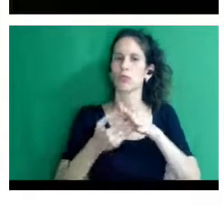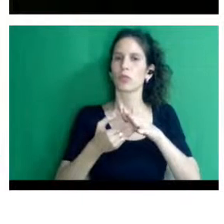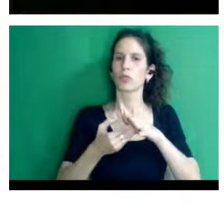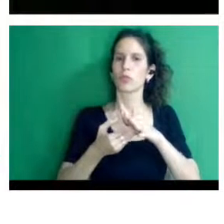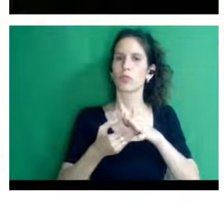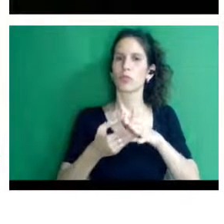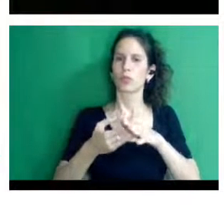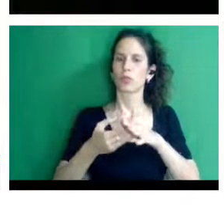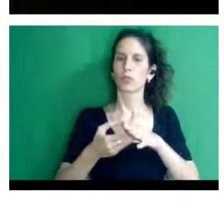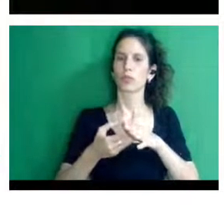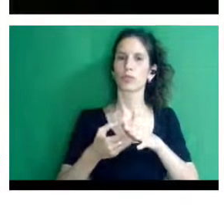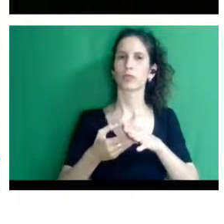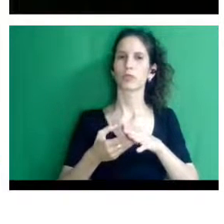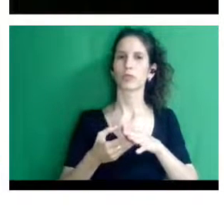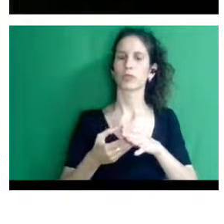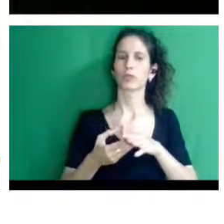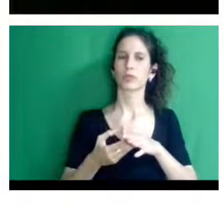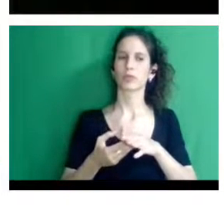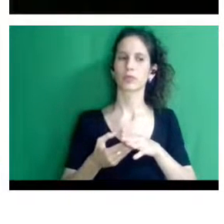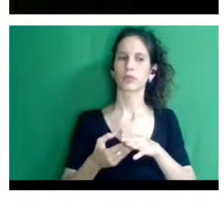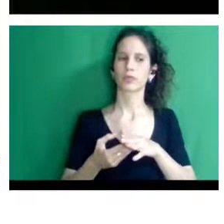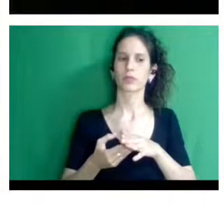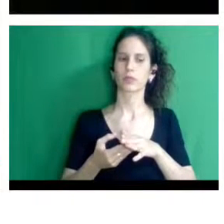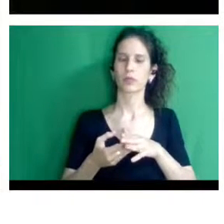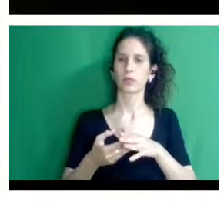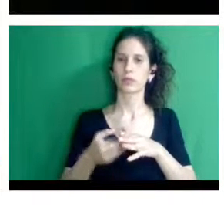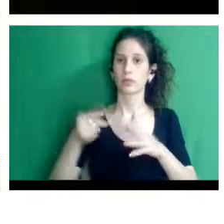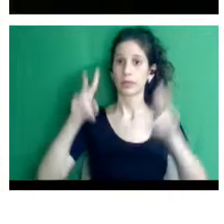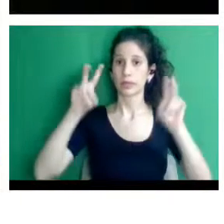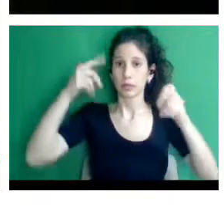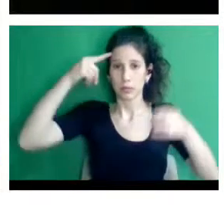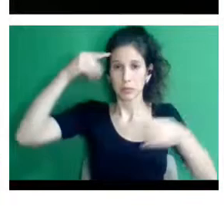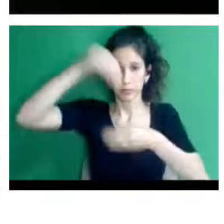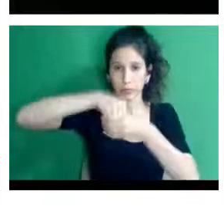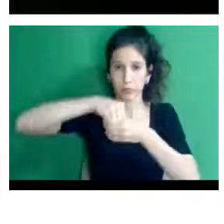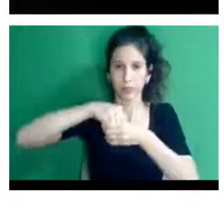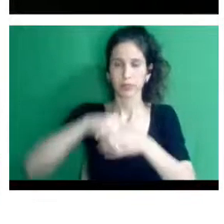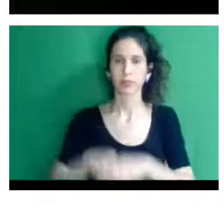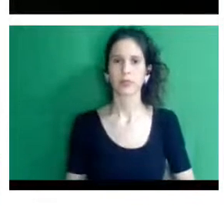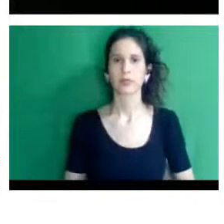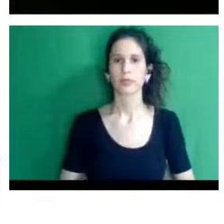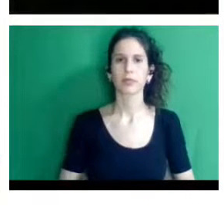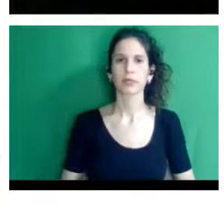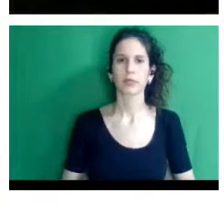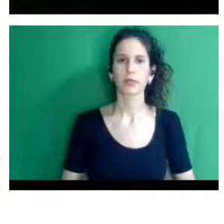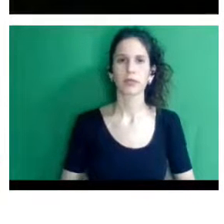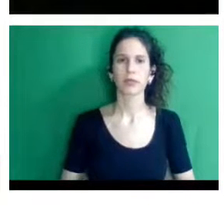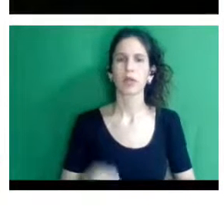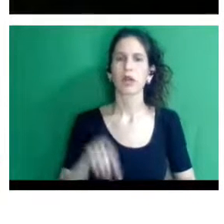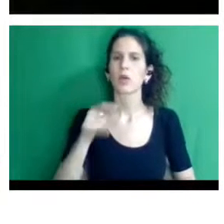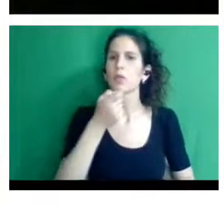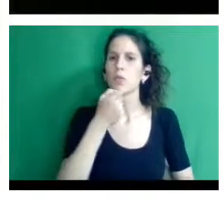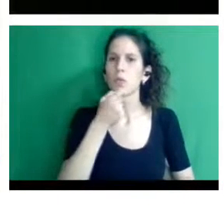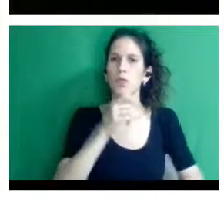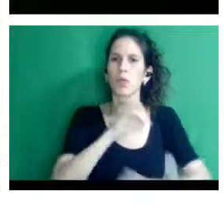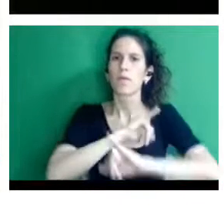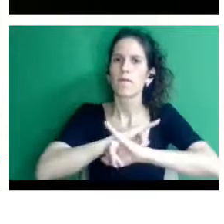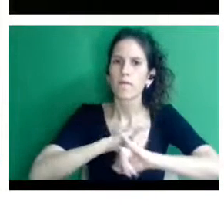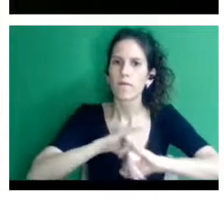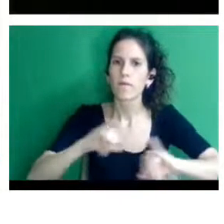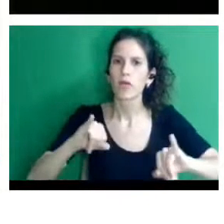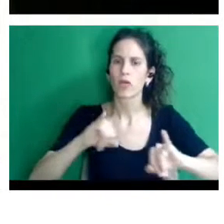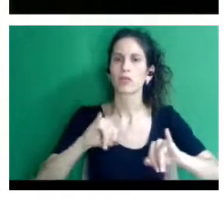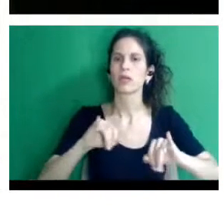de viajes y empresas que presten servicios turísticos suministrarán información en formatos alternativos, incluyendo